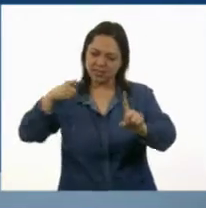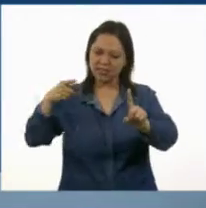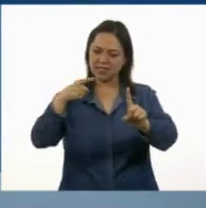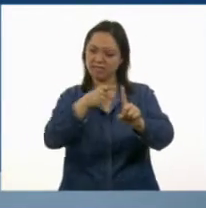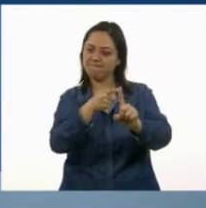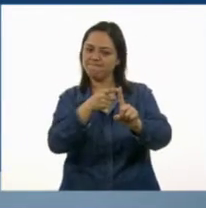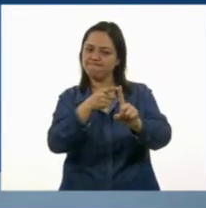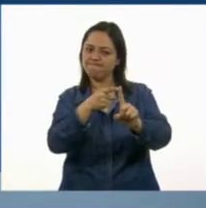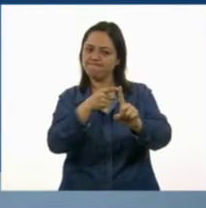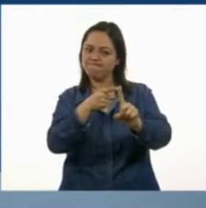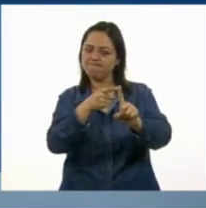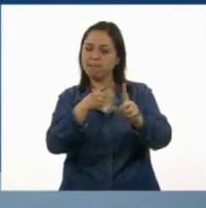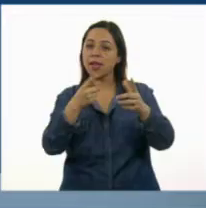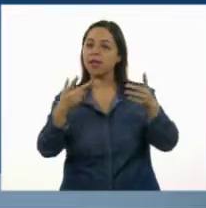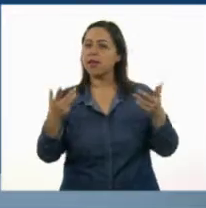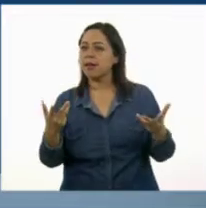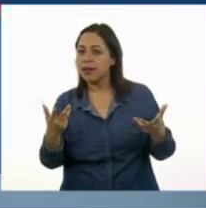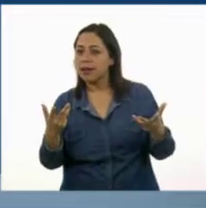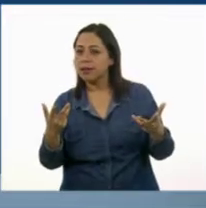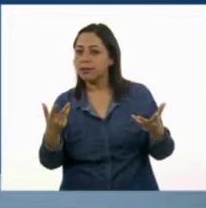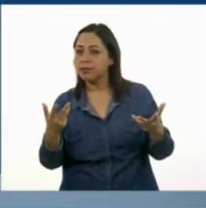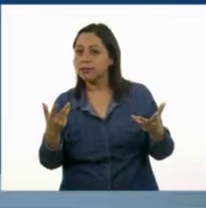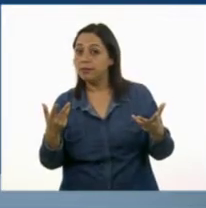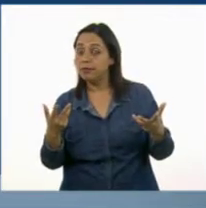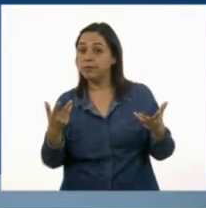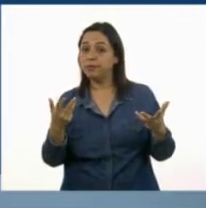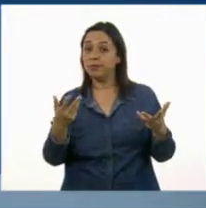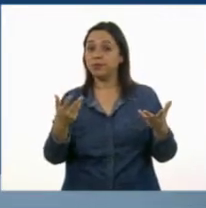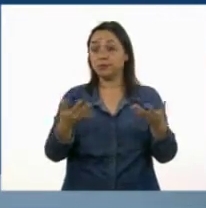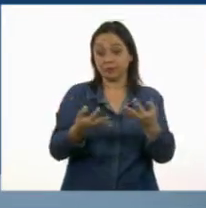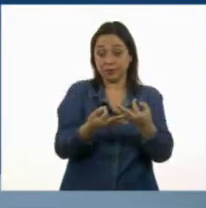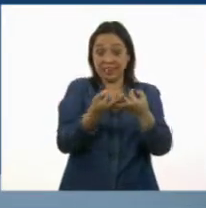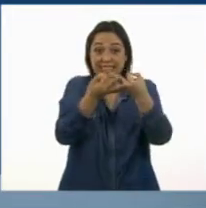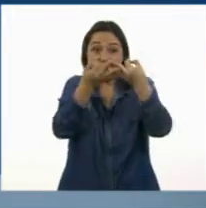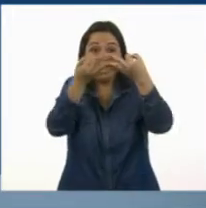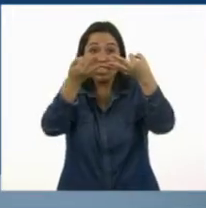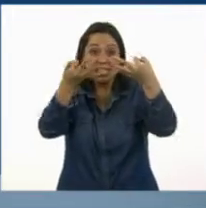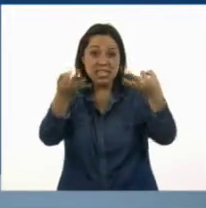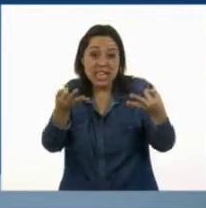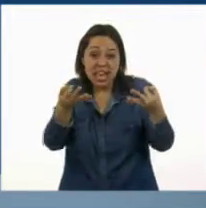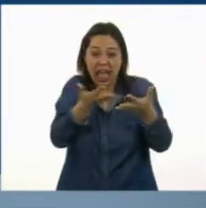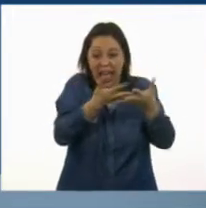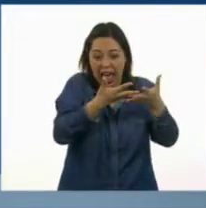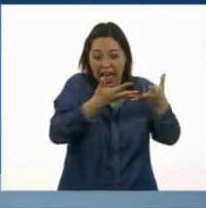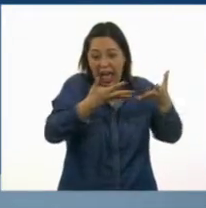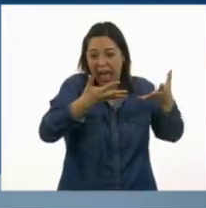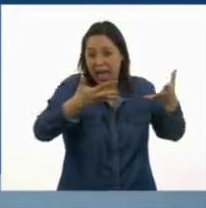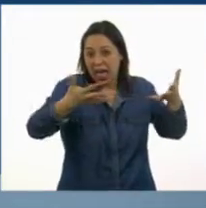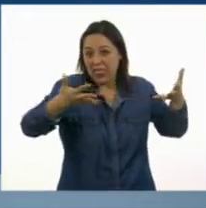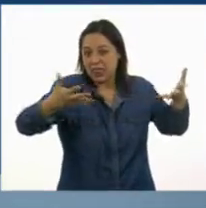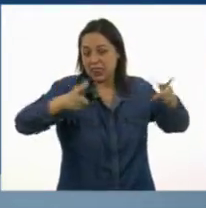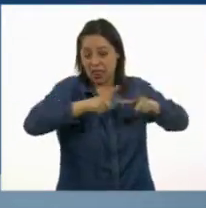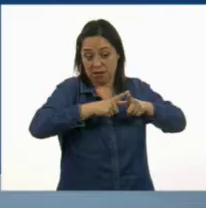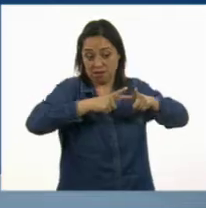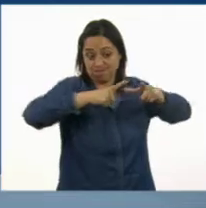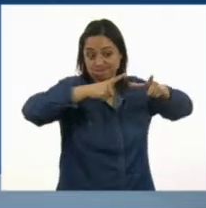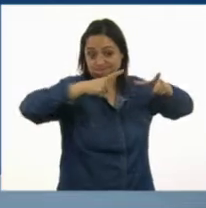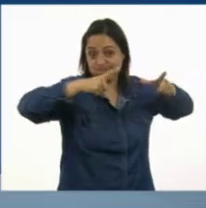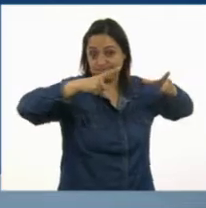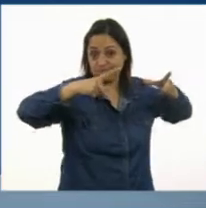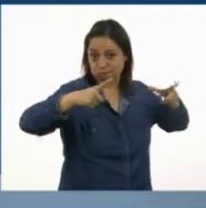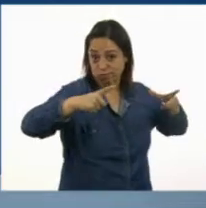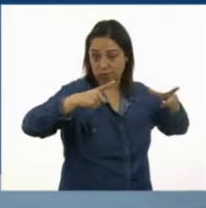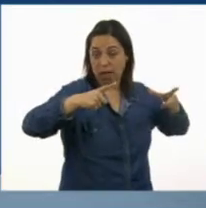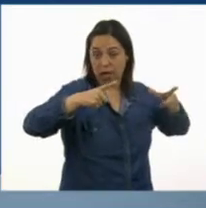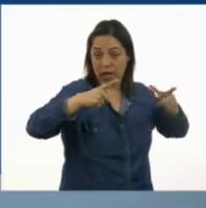se refiere a una gran porción de tierra que se encuentra separada de otra por